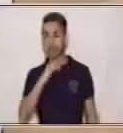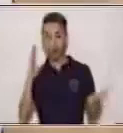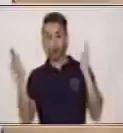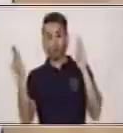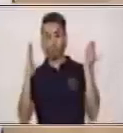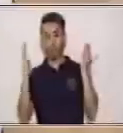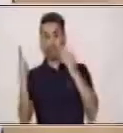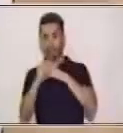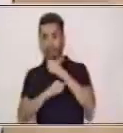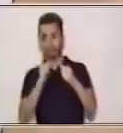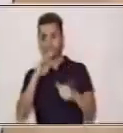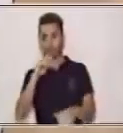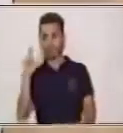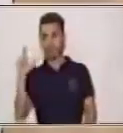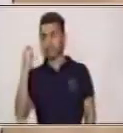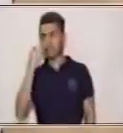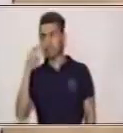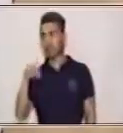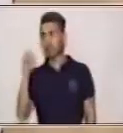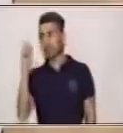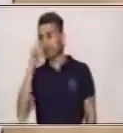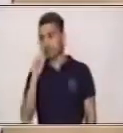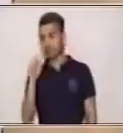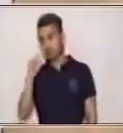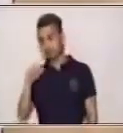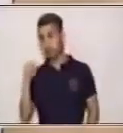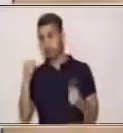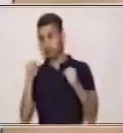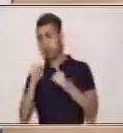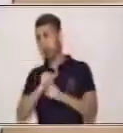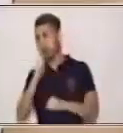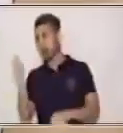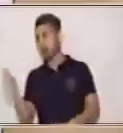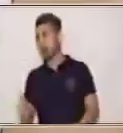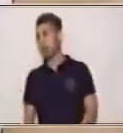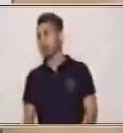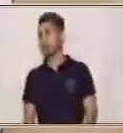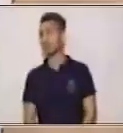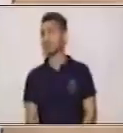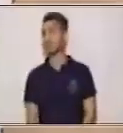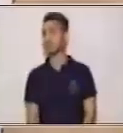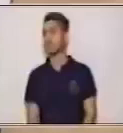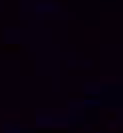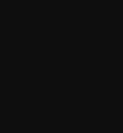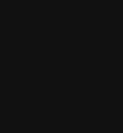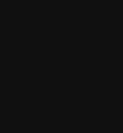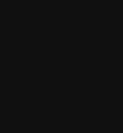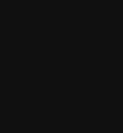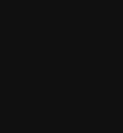fracciones. Vamos a hacer otra comparación diferente. Vamos a comparar ahora.